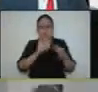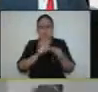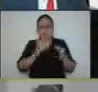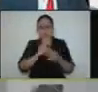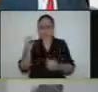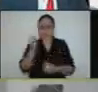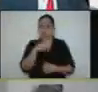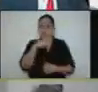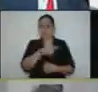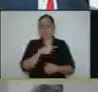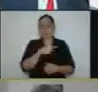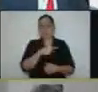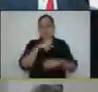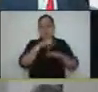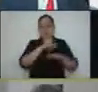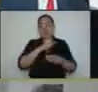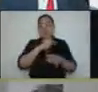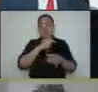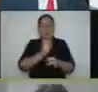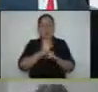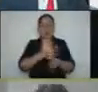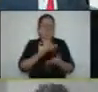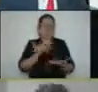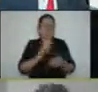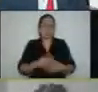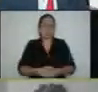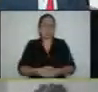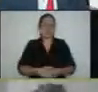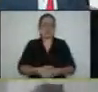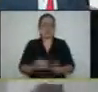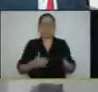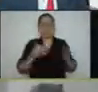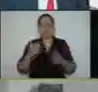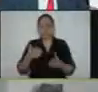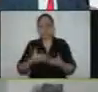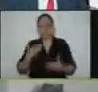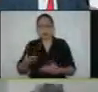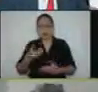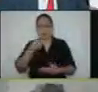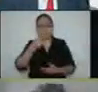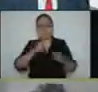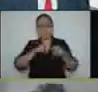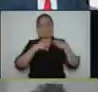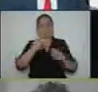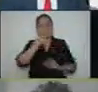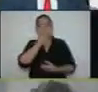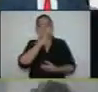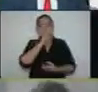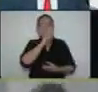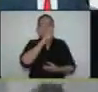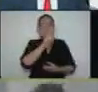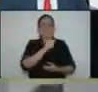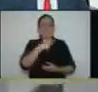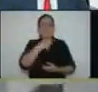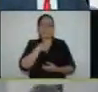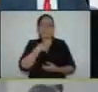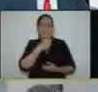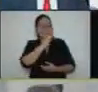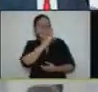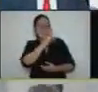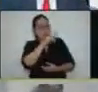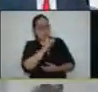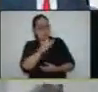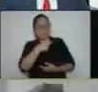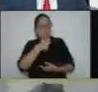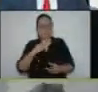la información. Así es que, magistrado Lara, eso sería, magistrado Espíndola, esos